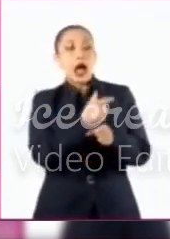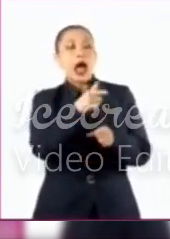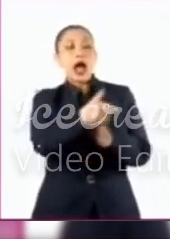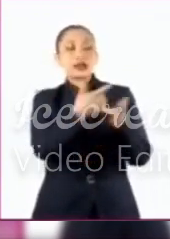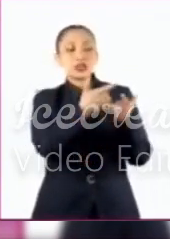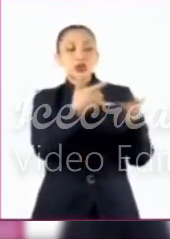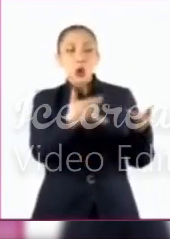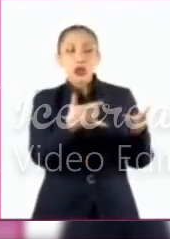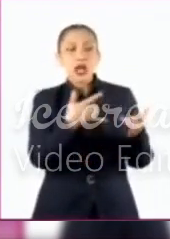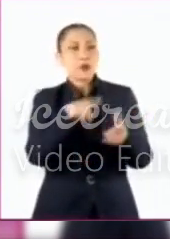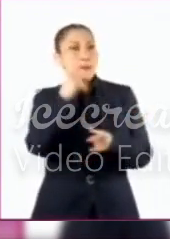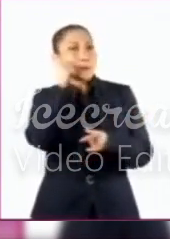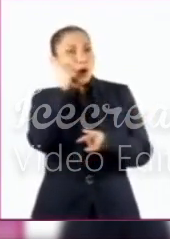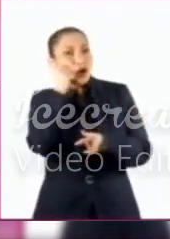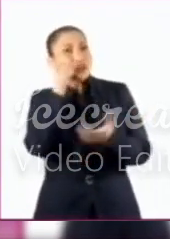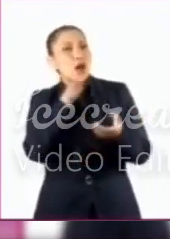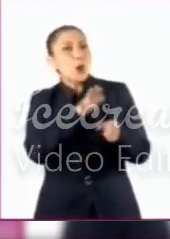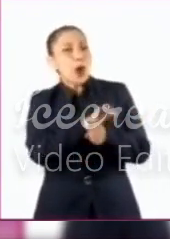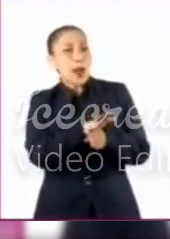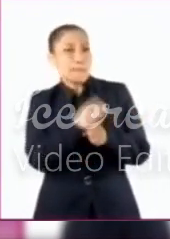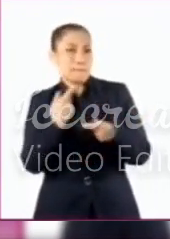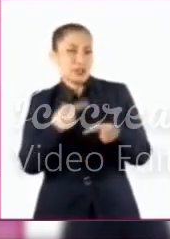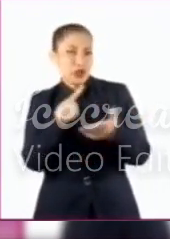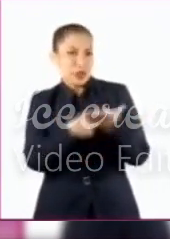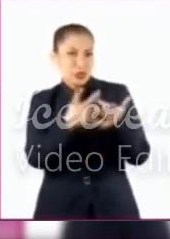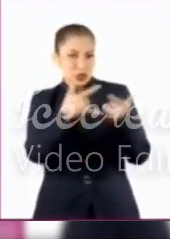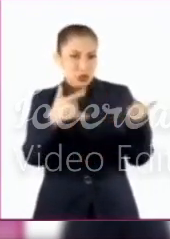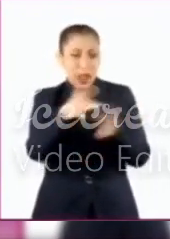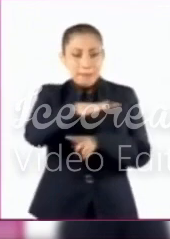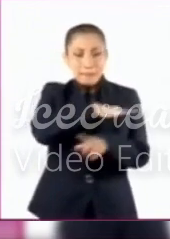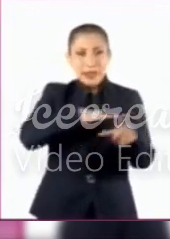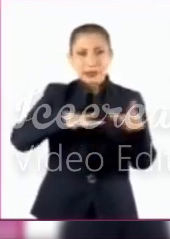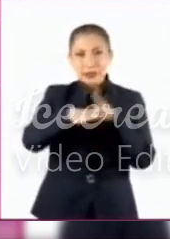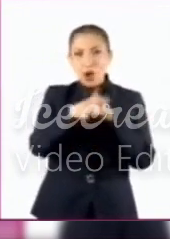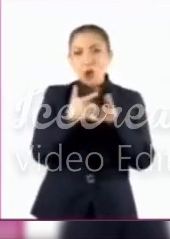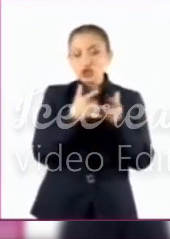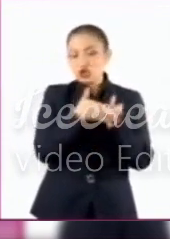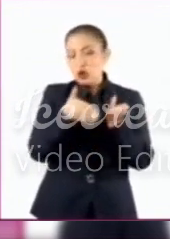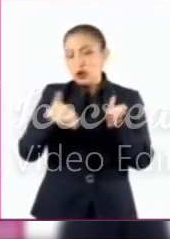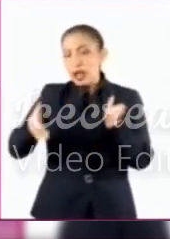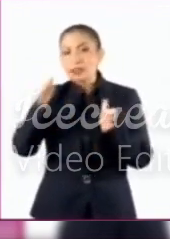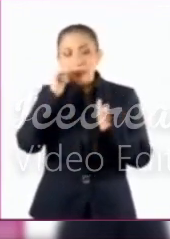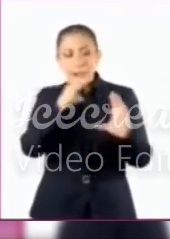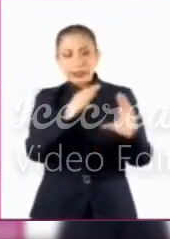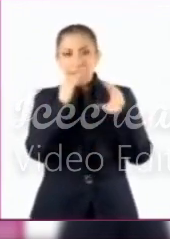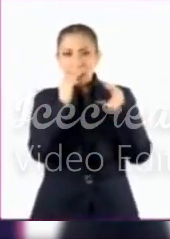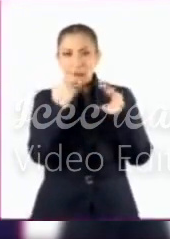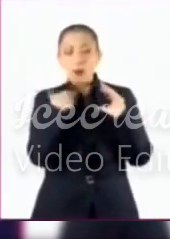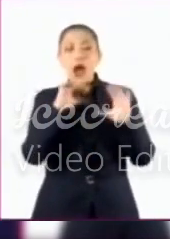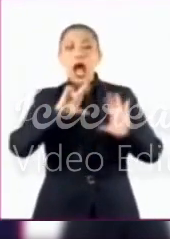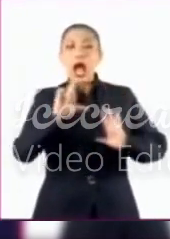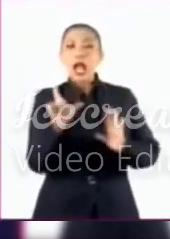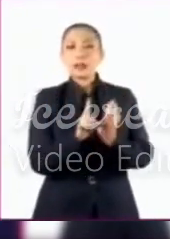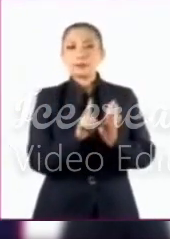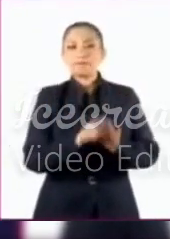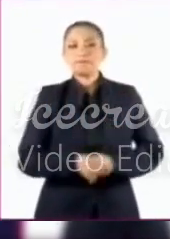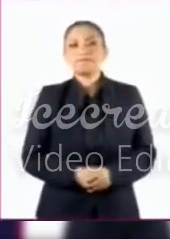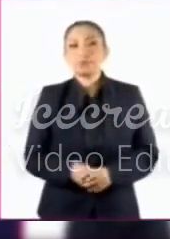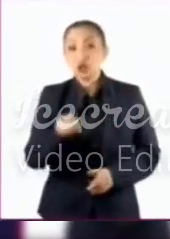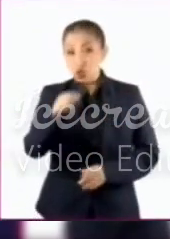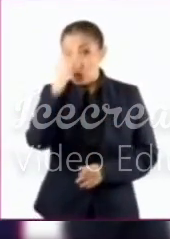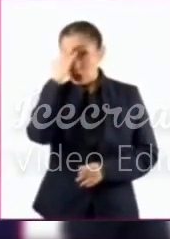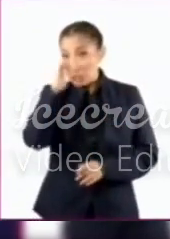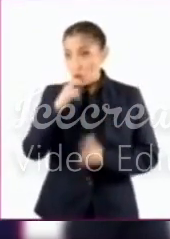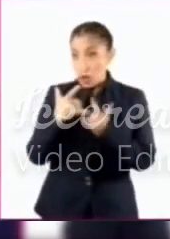en cada historia, no importando el tipo de personajes, ambiente o trama. Siempre nos enseñarán algo.